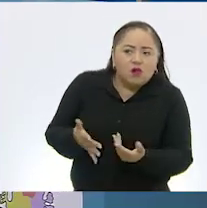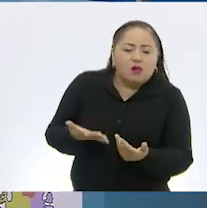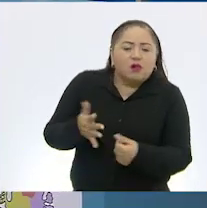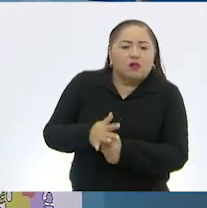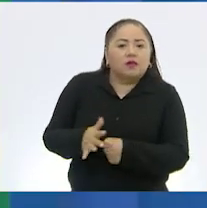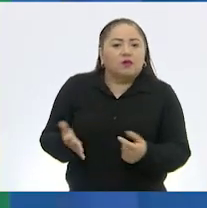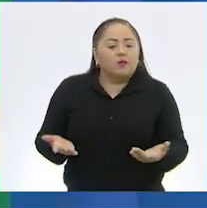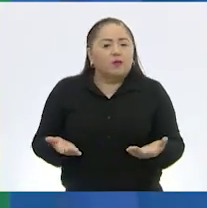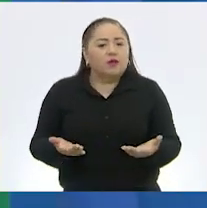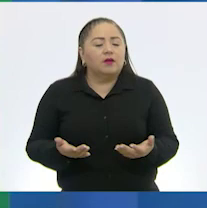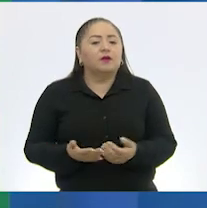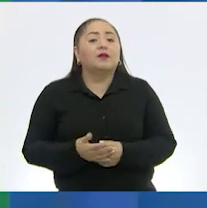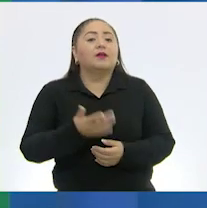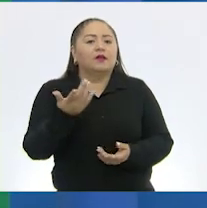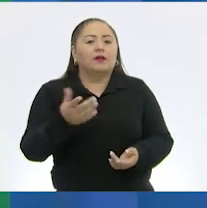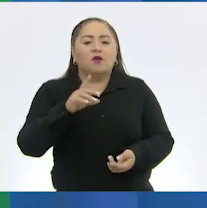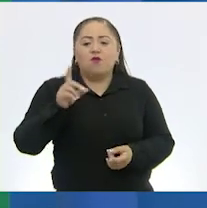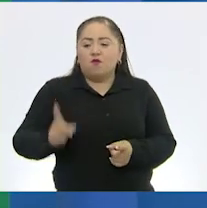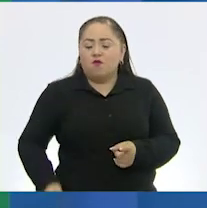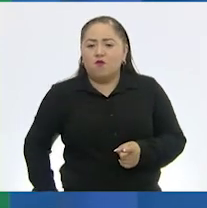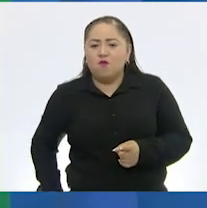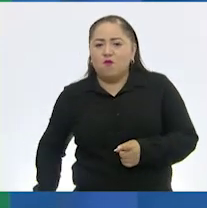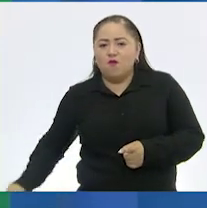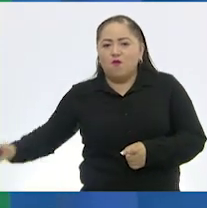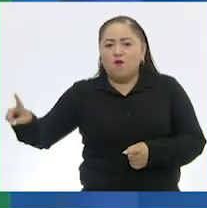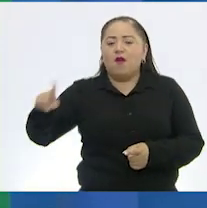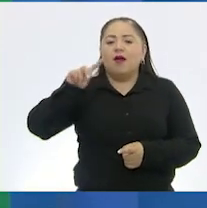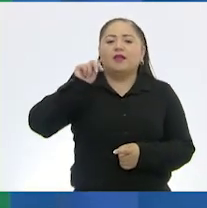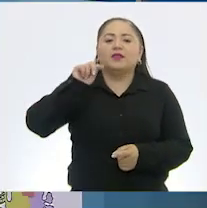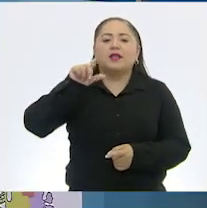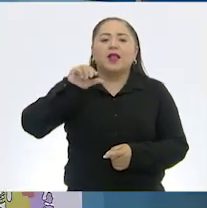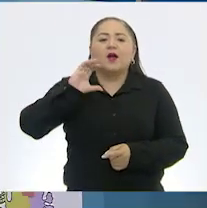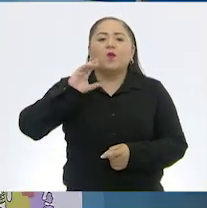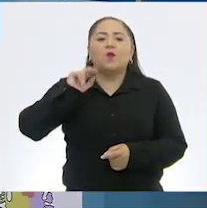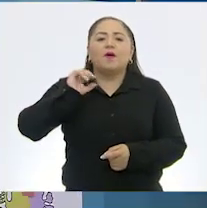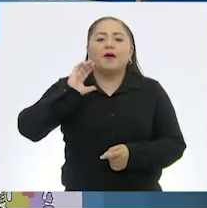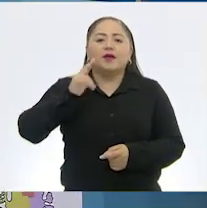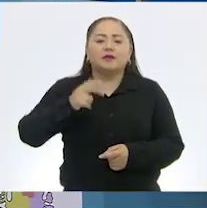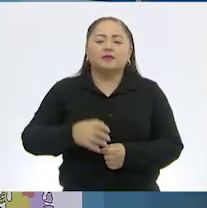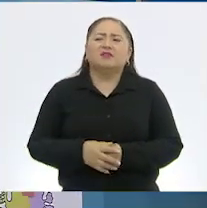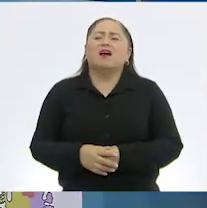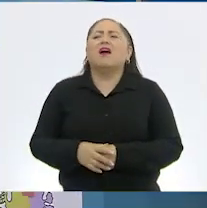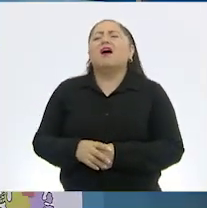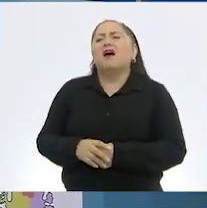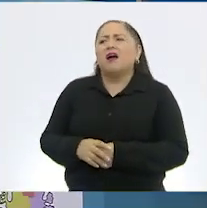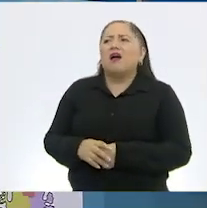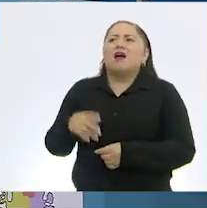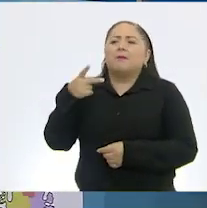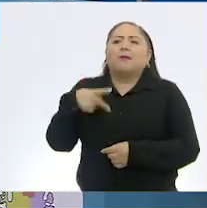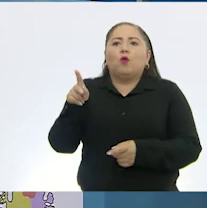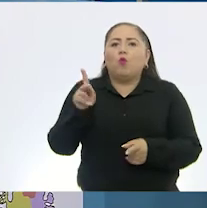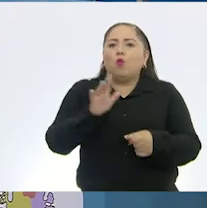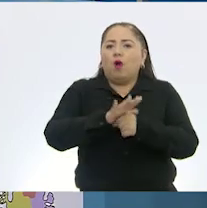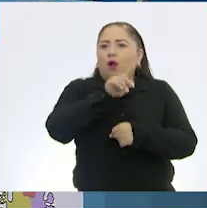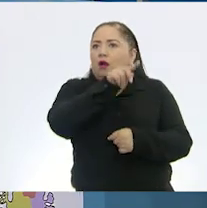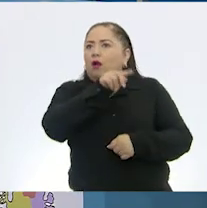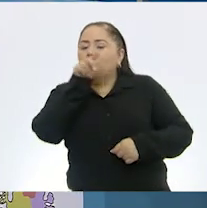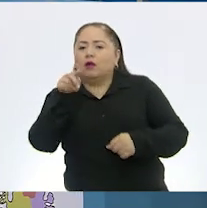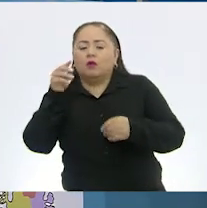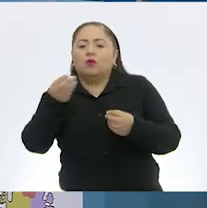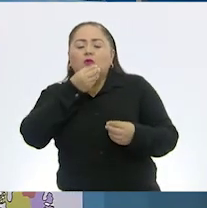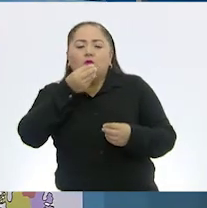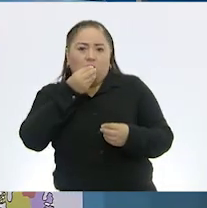¿Cuál, maestra? La cola de tlacuache. Ah, pero ¿dónde lo ponemos? Porque